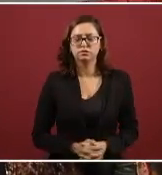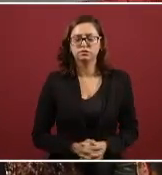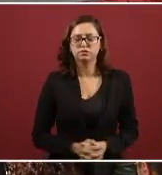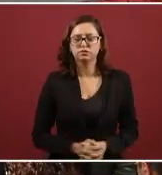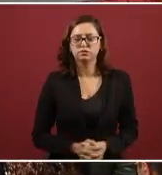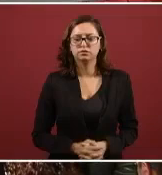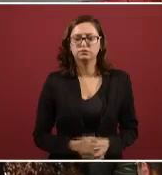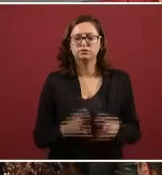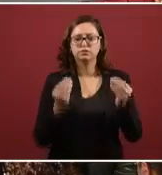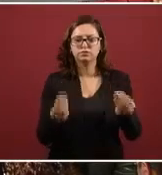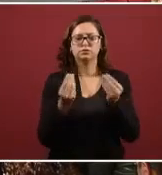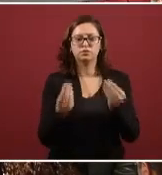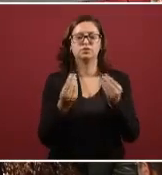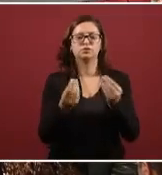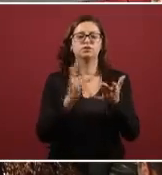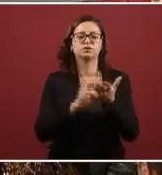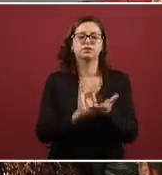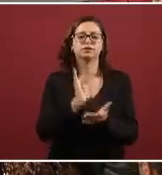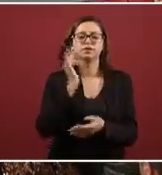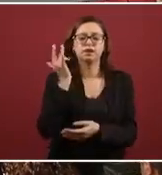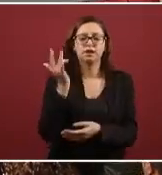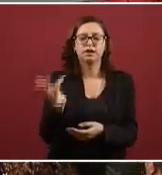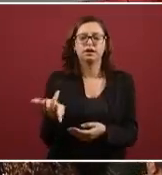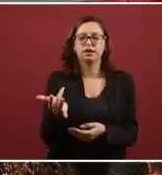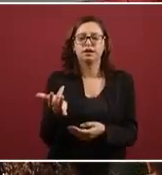Agradecemos mucho a los